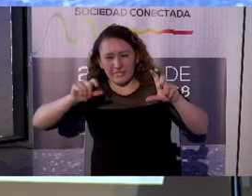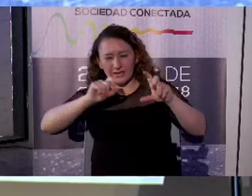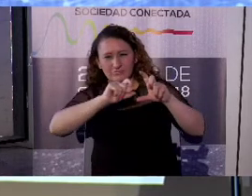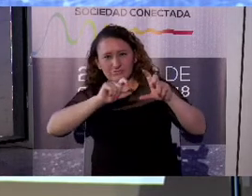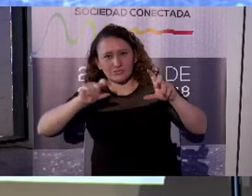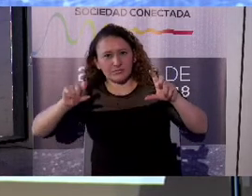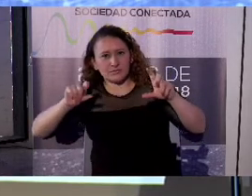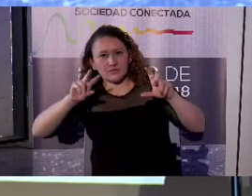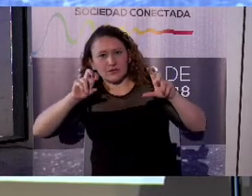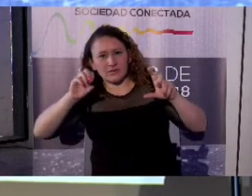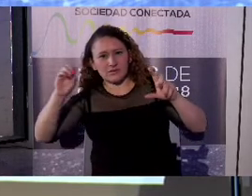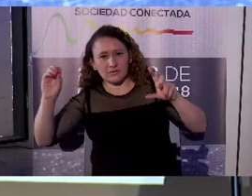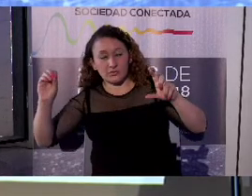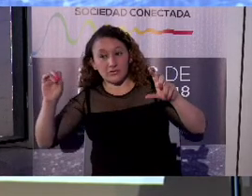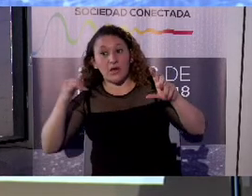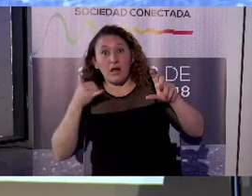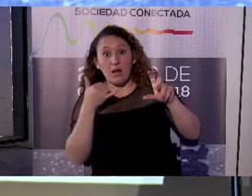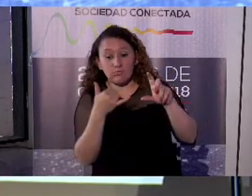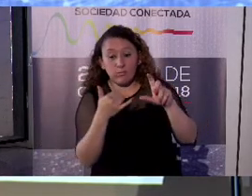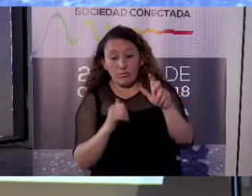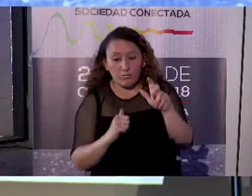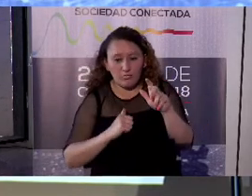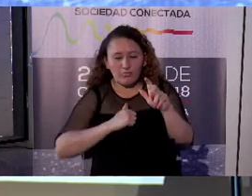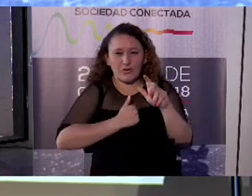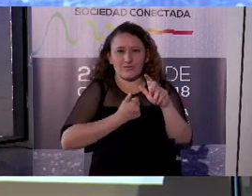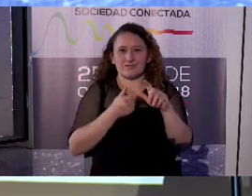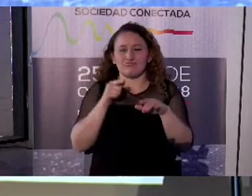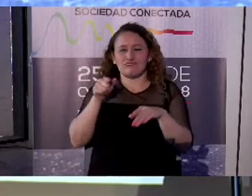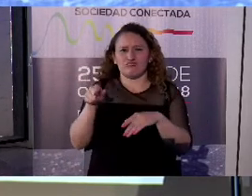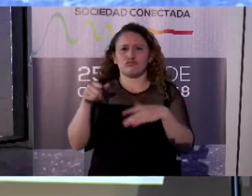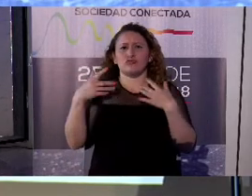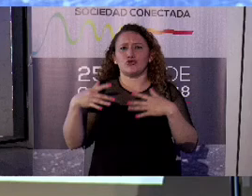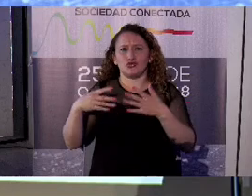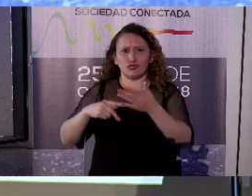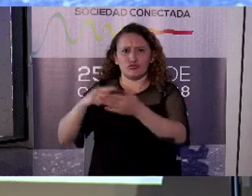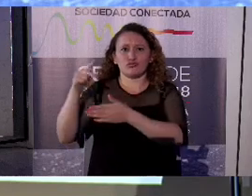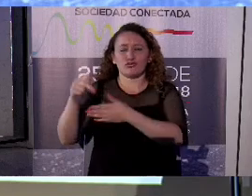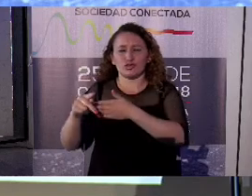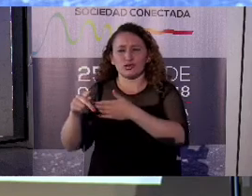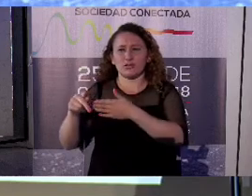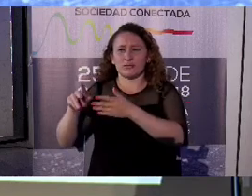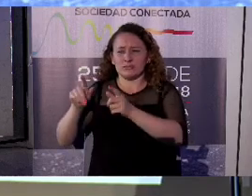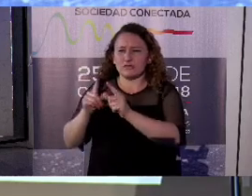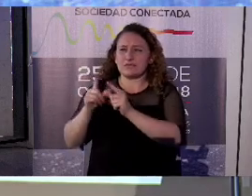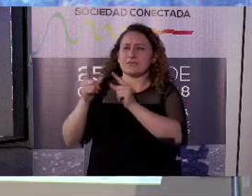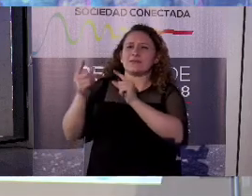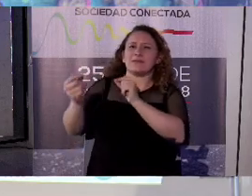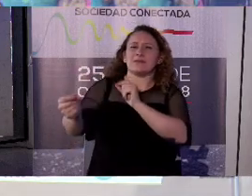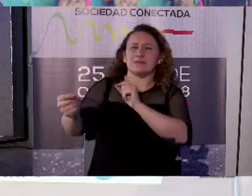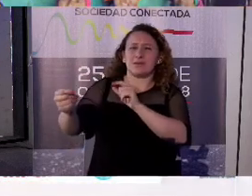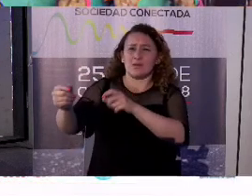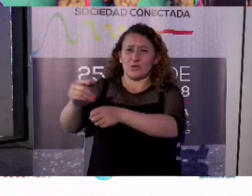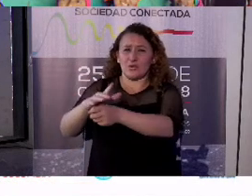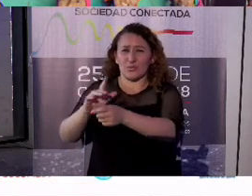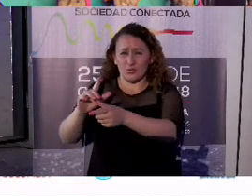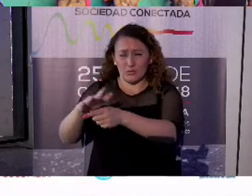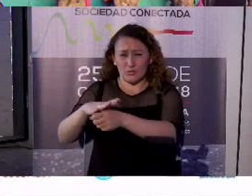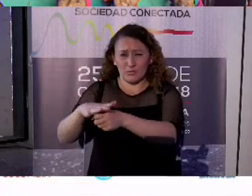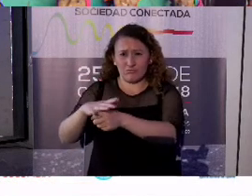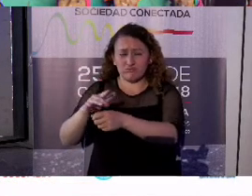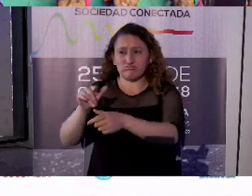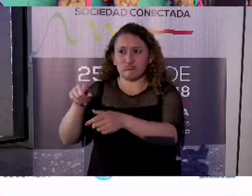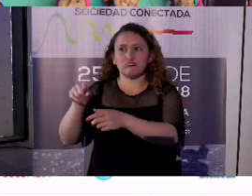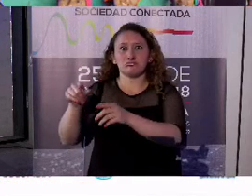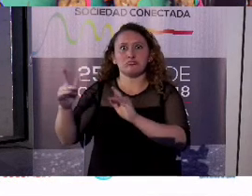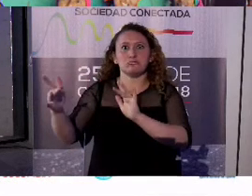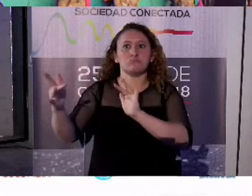desarrollado un proyecto que les ha ayudado a llegar a zonas en las cuales Pues de otra forma no lo han podido hacer Pues aquí Tenemos